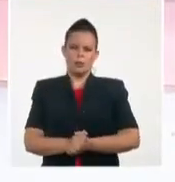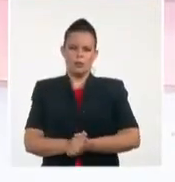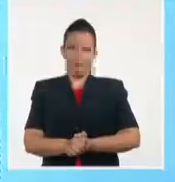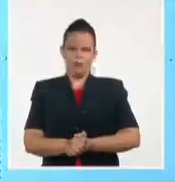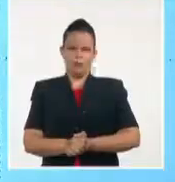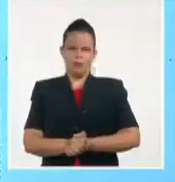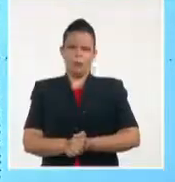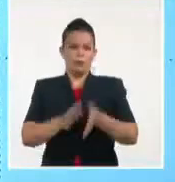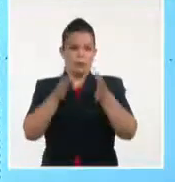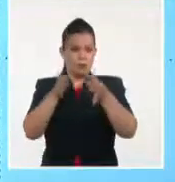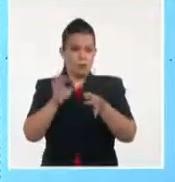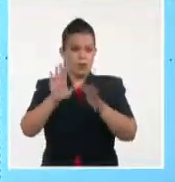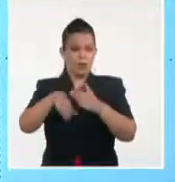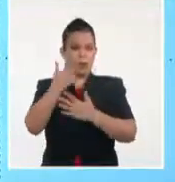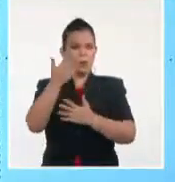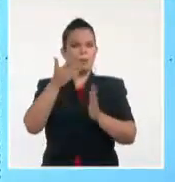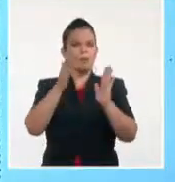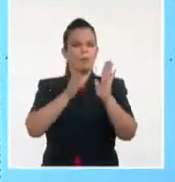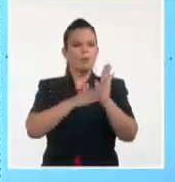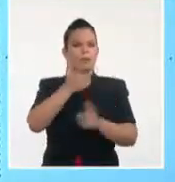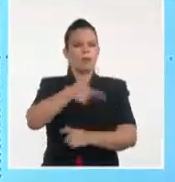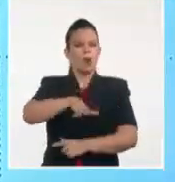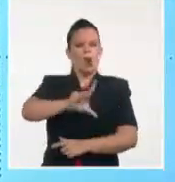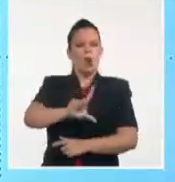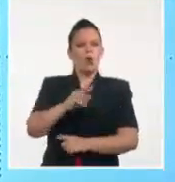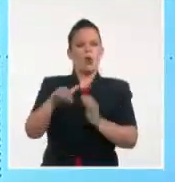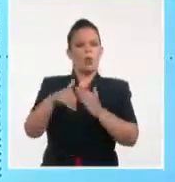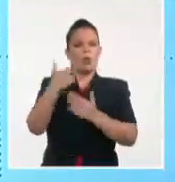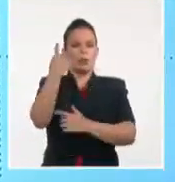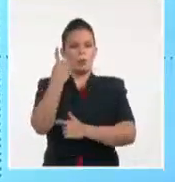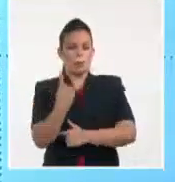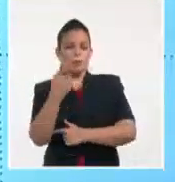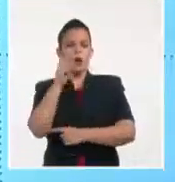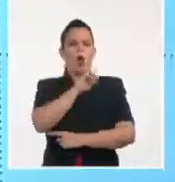día 1 de julio, a las 11 de la noche,